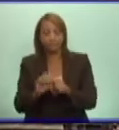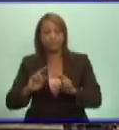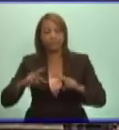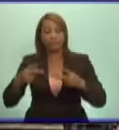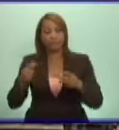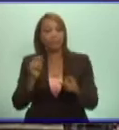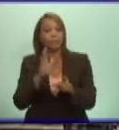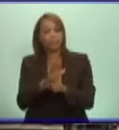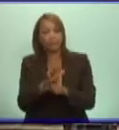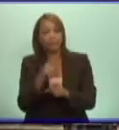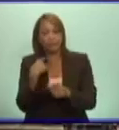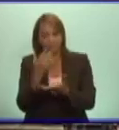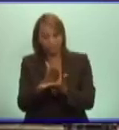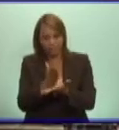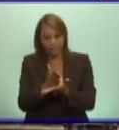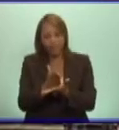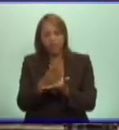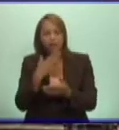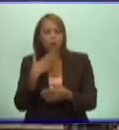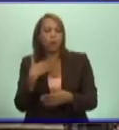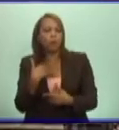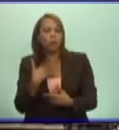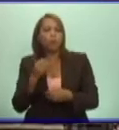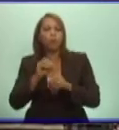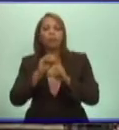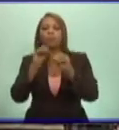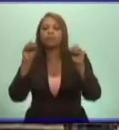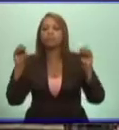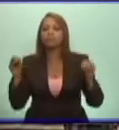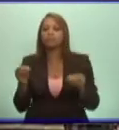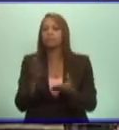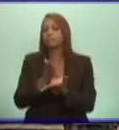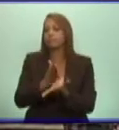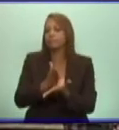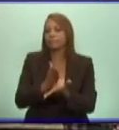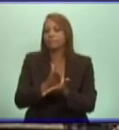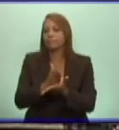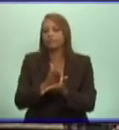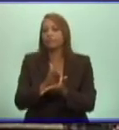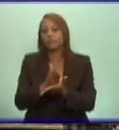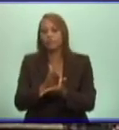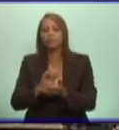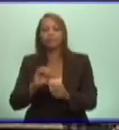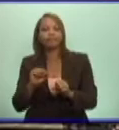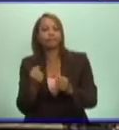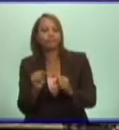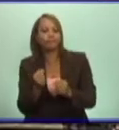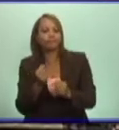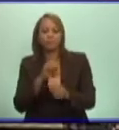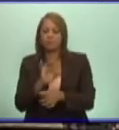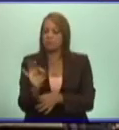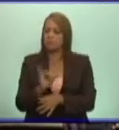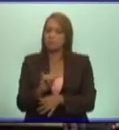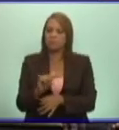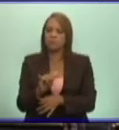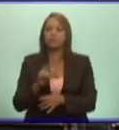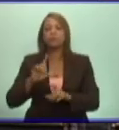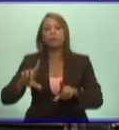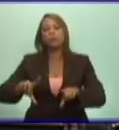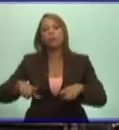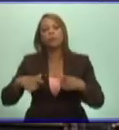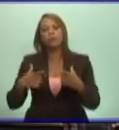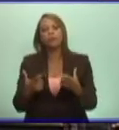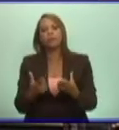clases, pues pensar en cómo promover a nuestros estudiantes con el máximo de rigor y por supuesto cumpliendo los